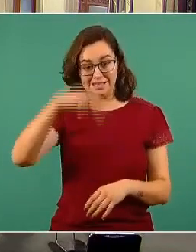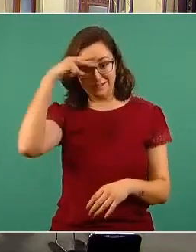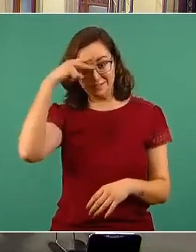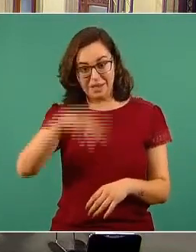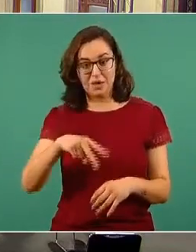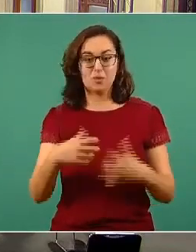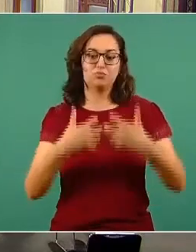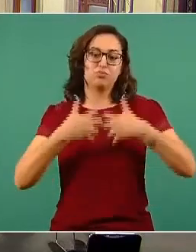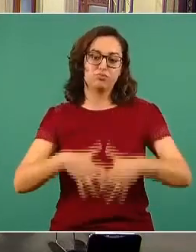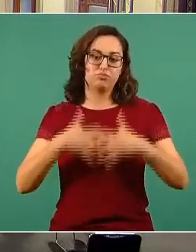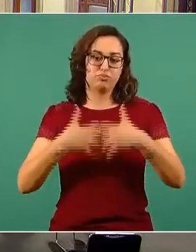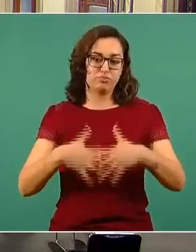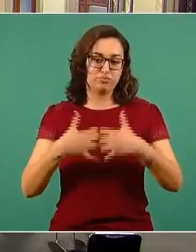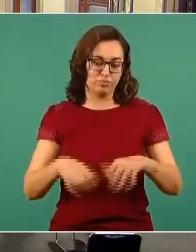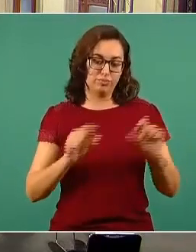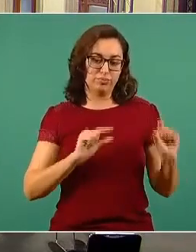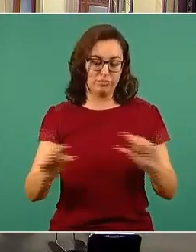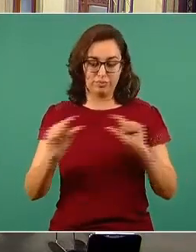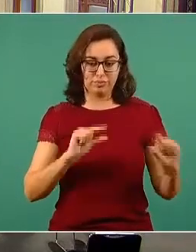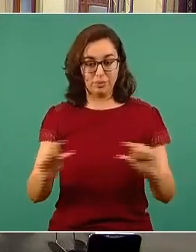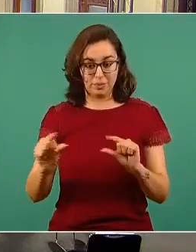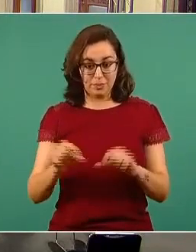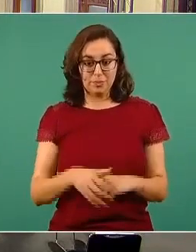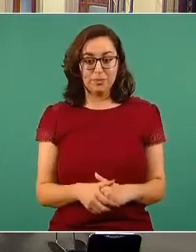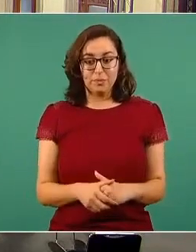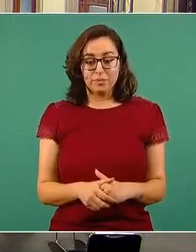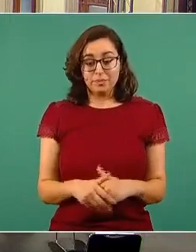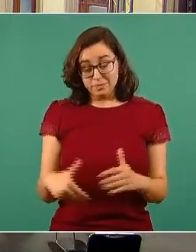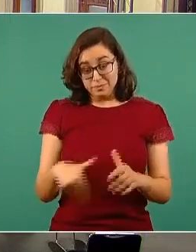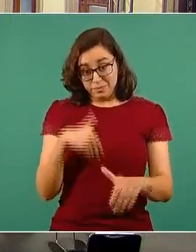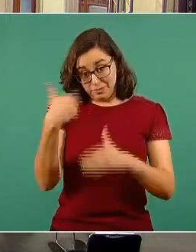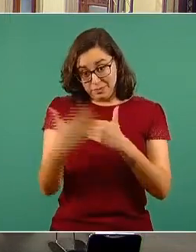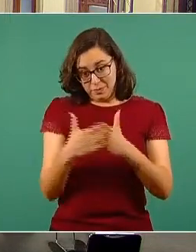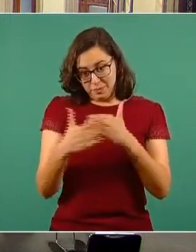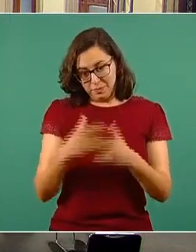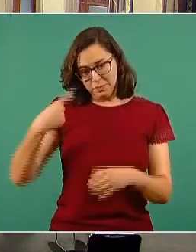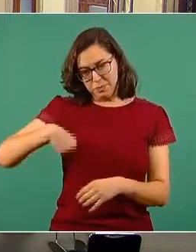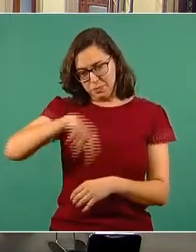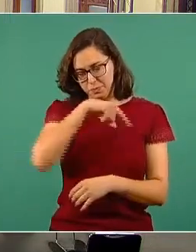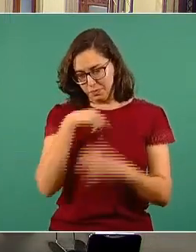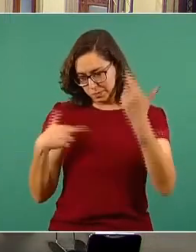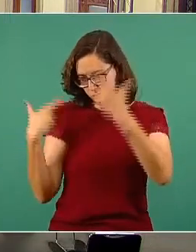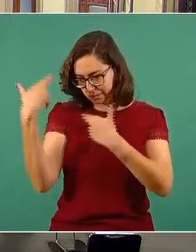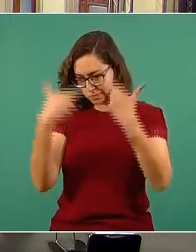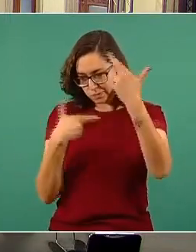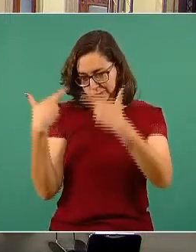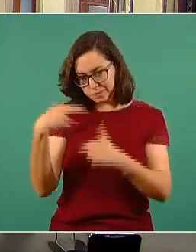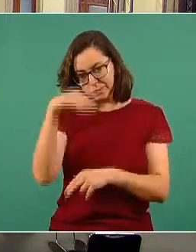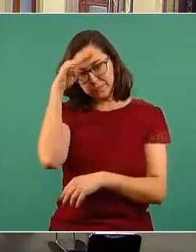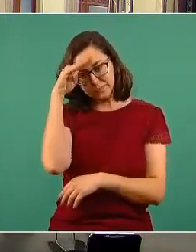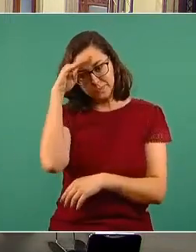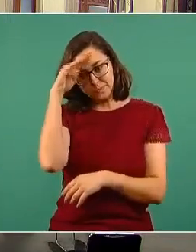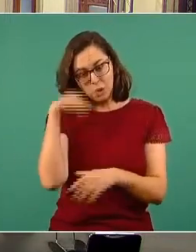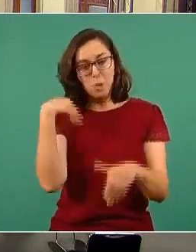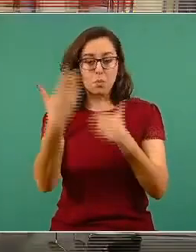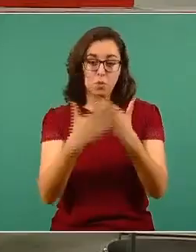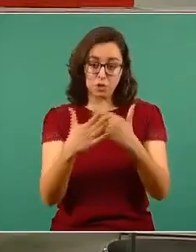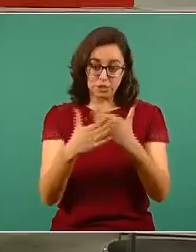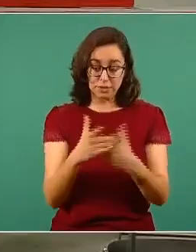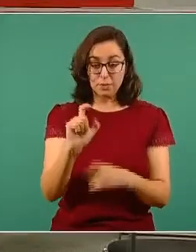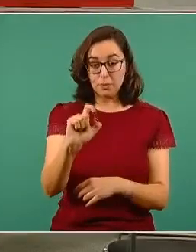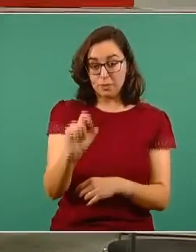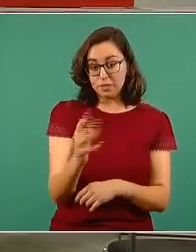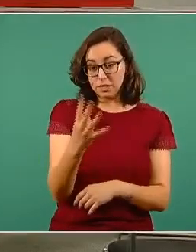Estimamos, lo acabamos de revisar en la reunión técnica, se espera que en el 24